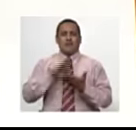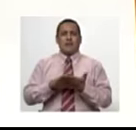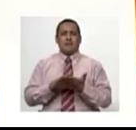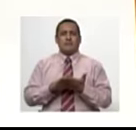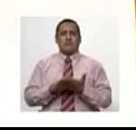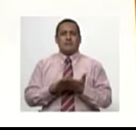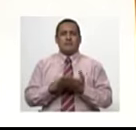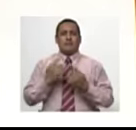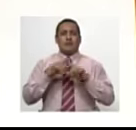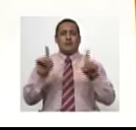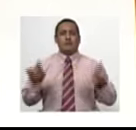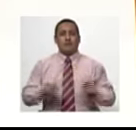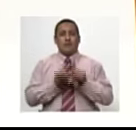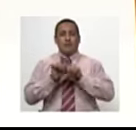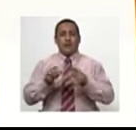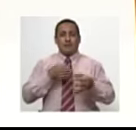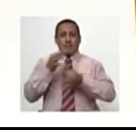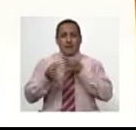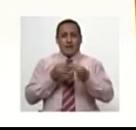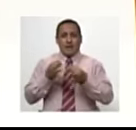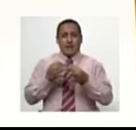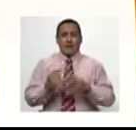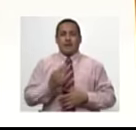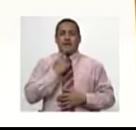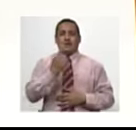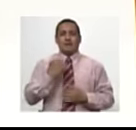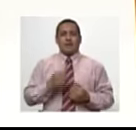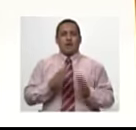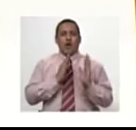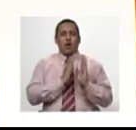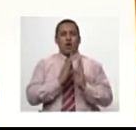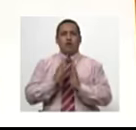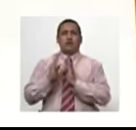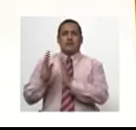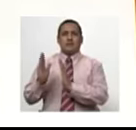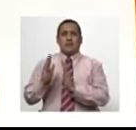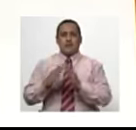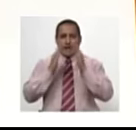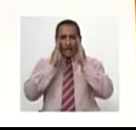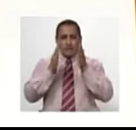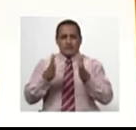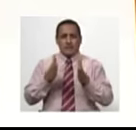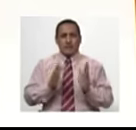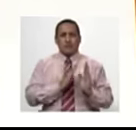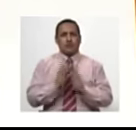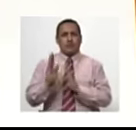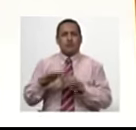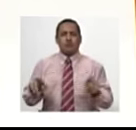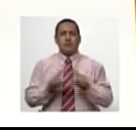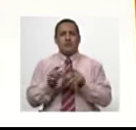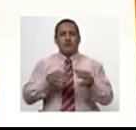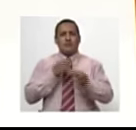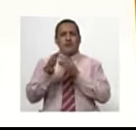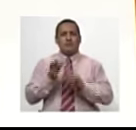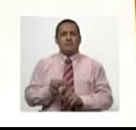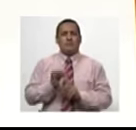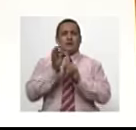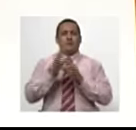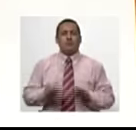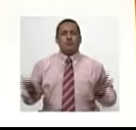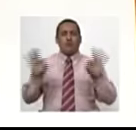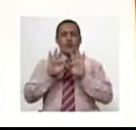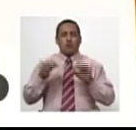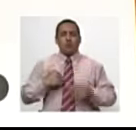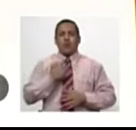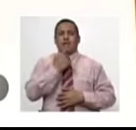¿No? Pero entonces lo que hay que hacer pues es reordenar, reorientar el proceso, establecer prioridades, como digo